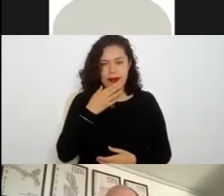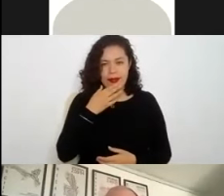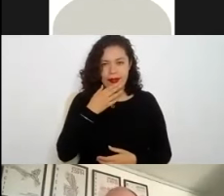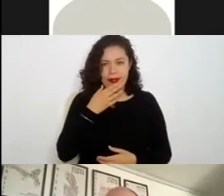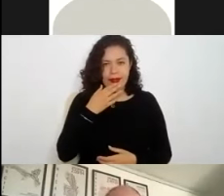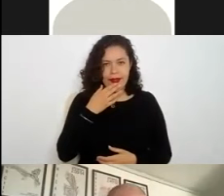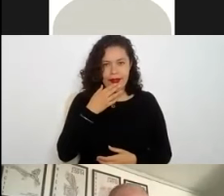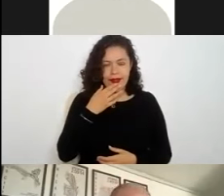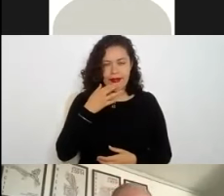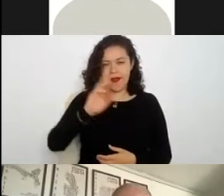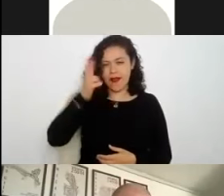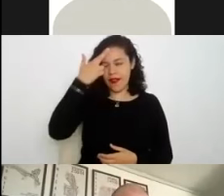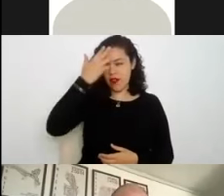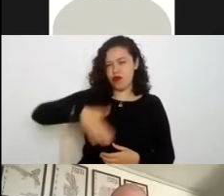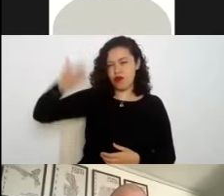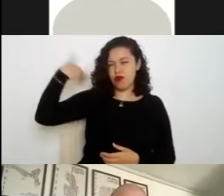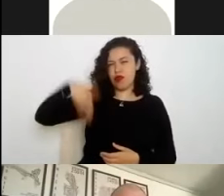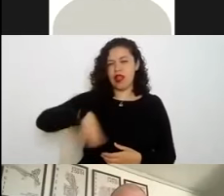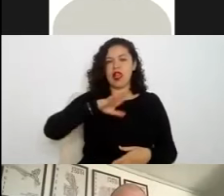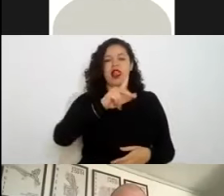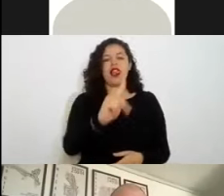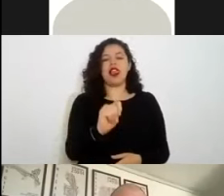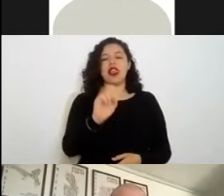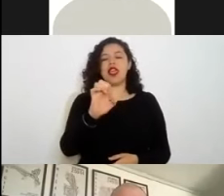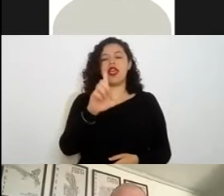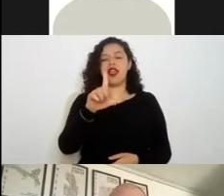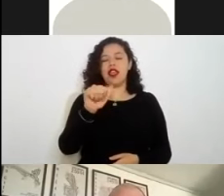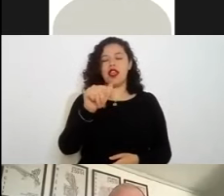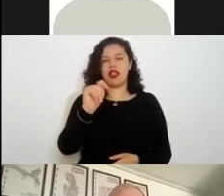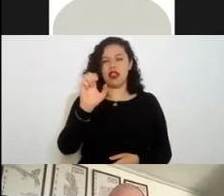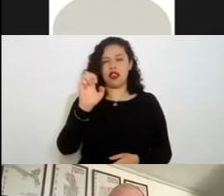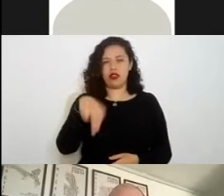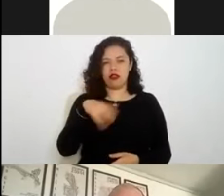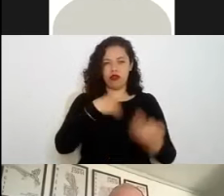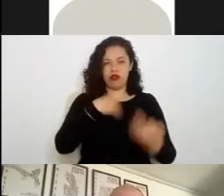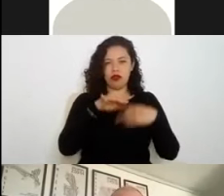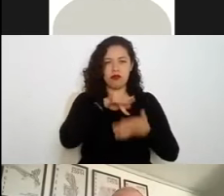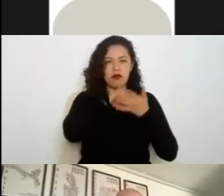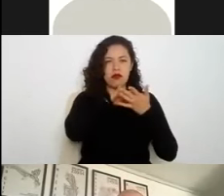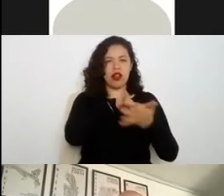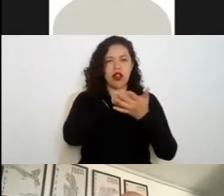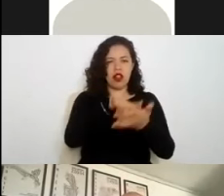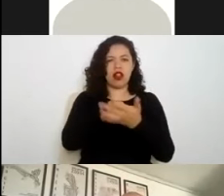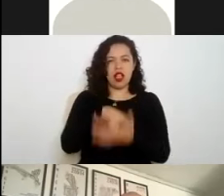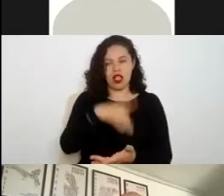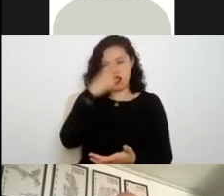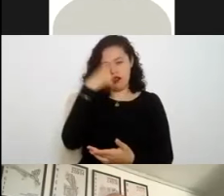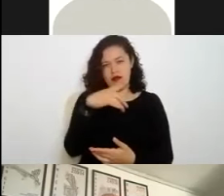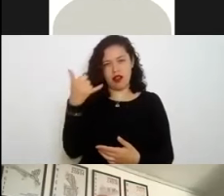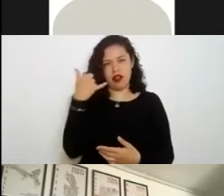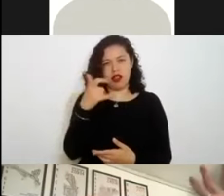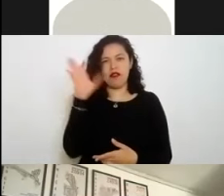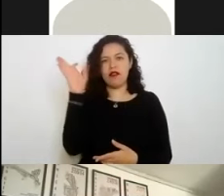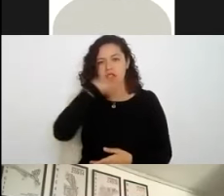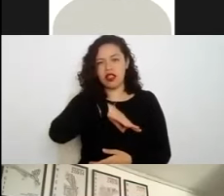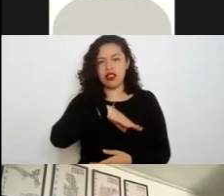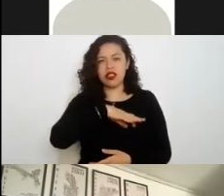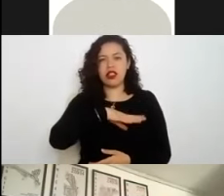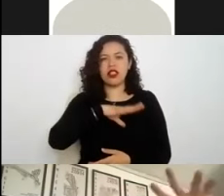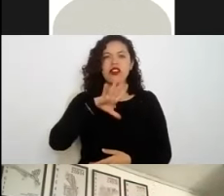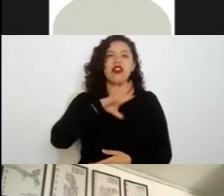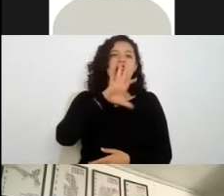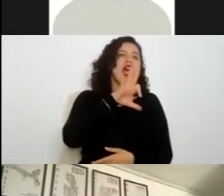del Teletón, lo pongo como ejemplo. Todo el mundo ayudábamos al Teletón hasta que se hizo un falso rumor que decía, no, es una evasión fiscal,